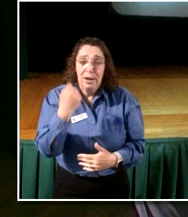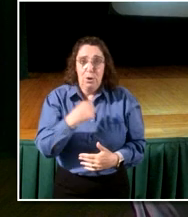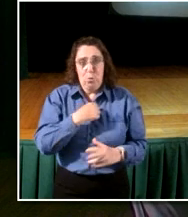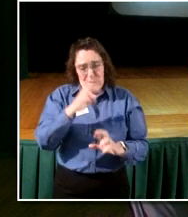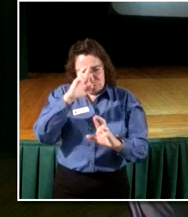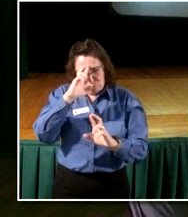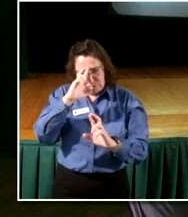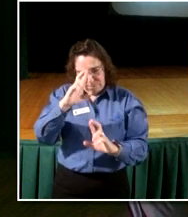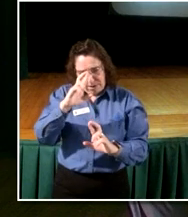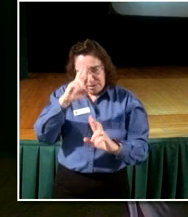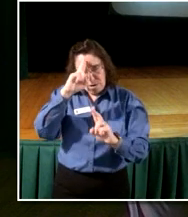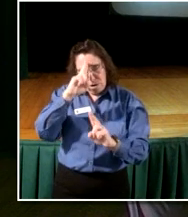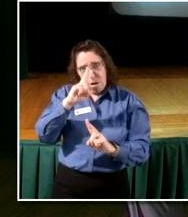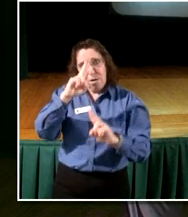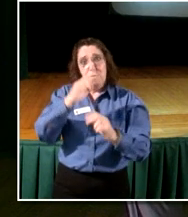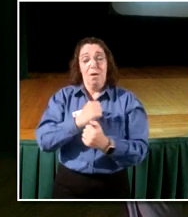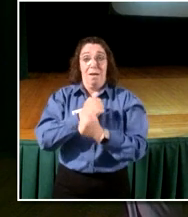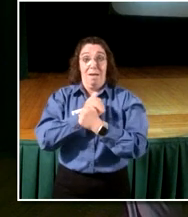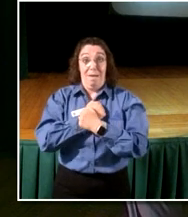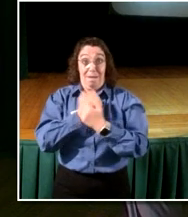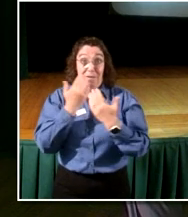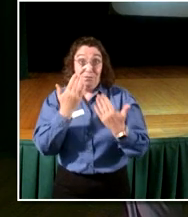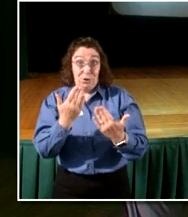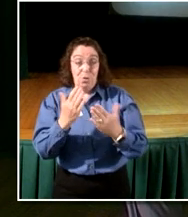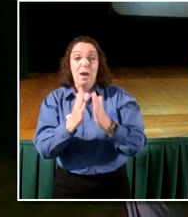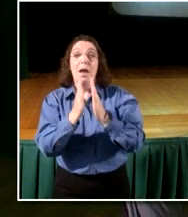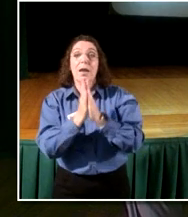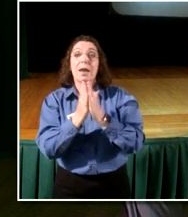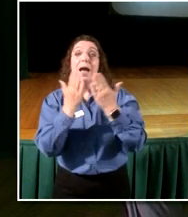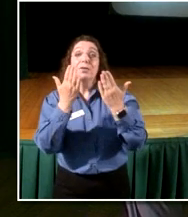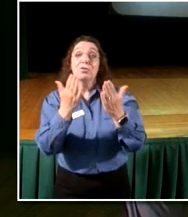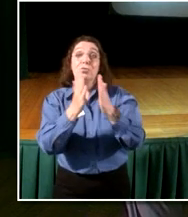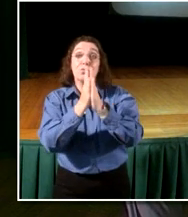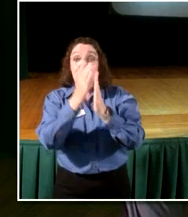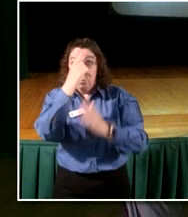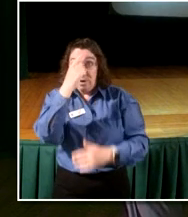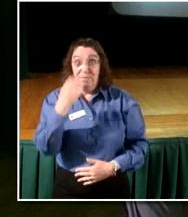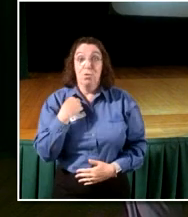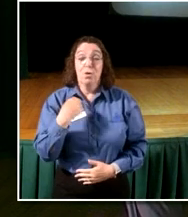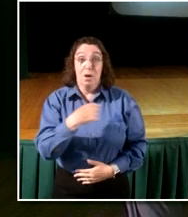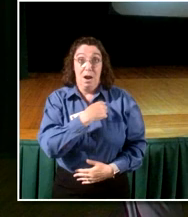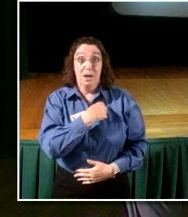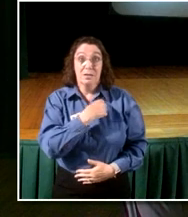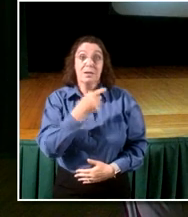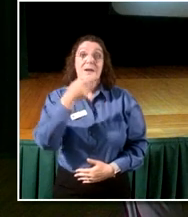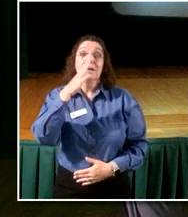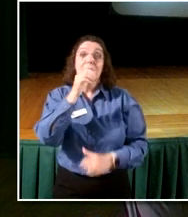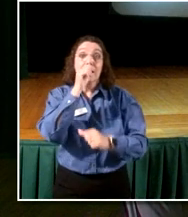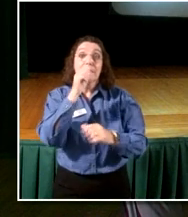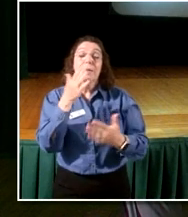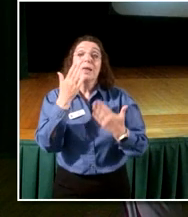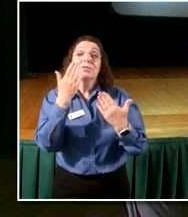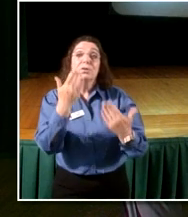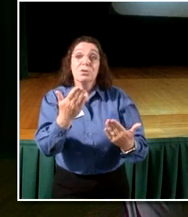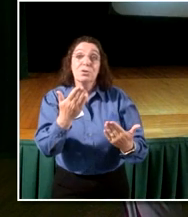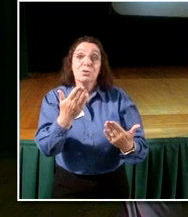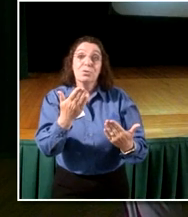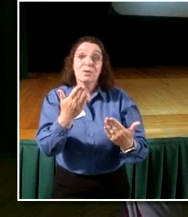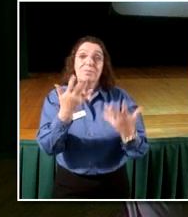respect, honor, and love you, and ask you to pray for us. God bless you.